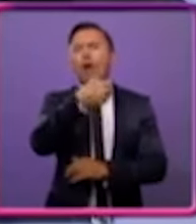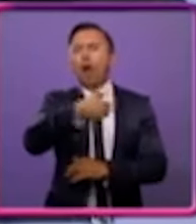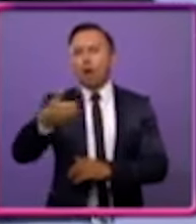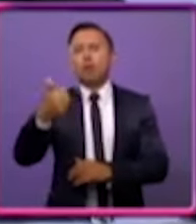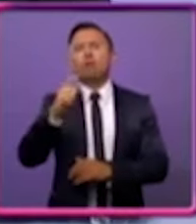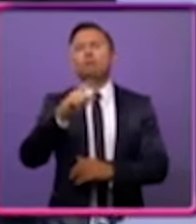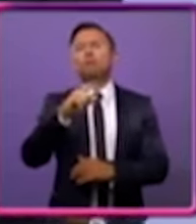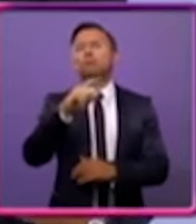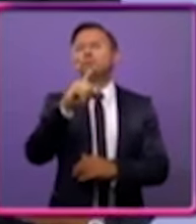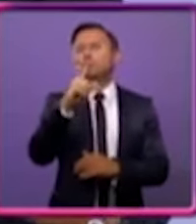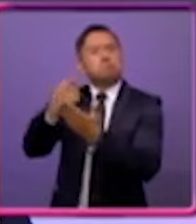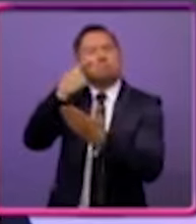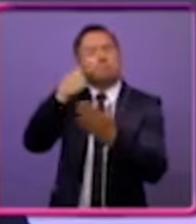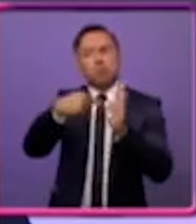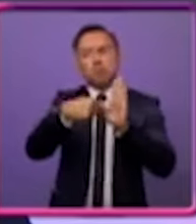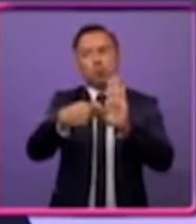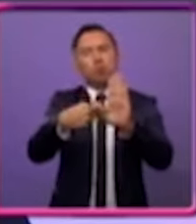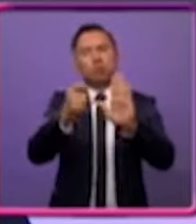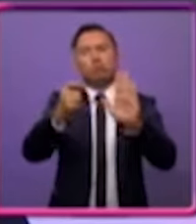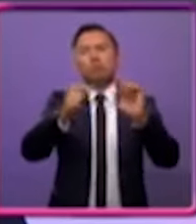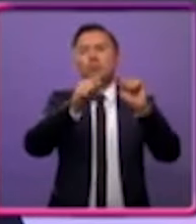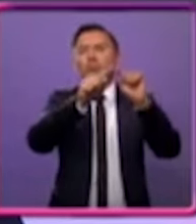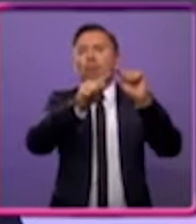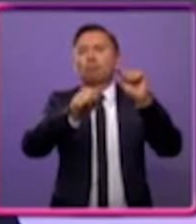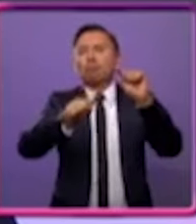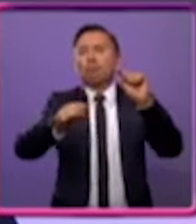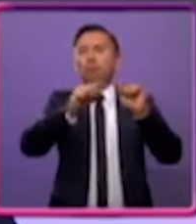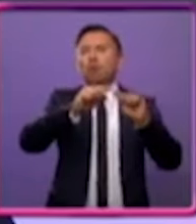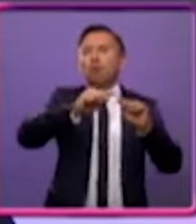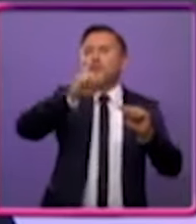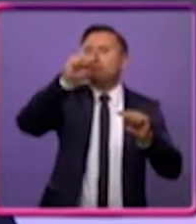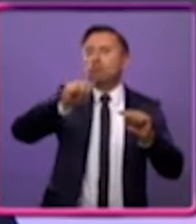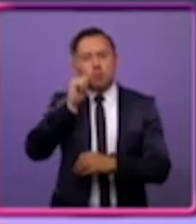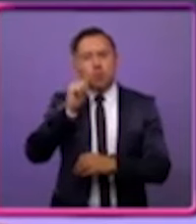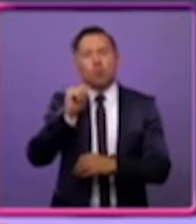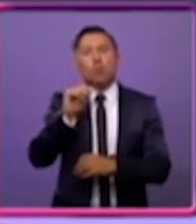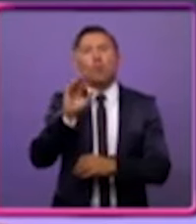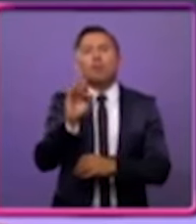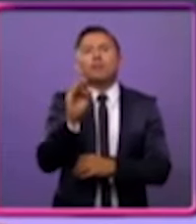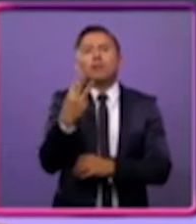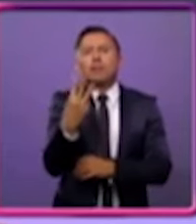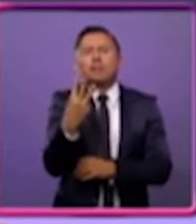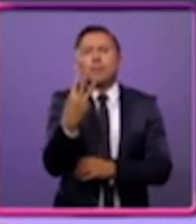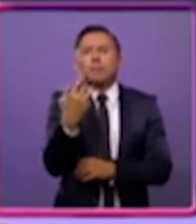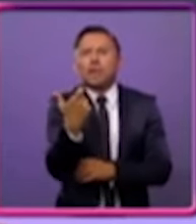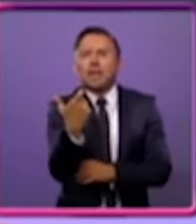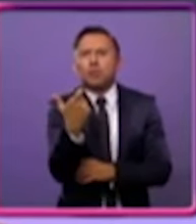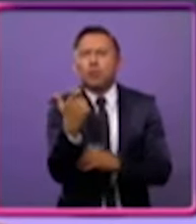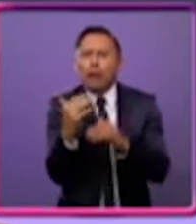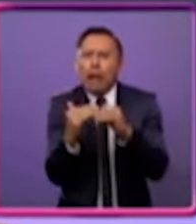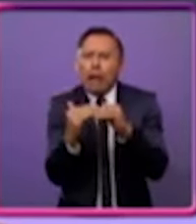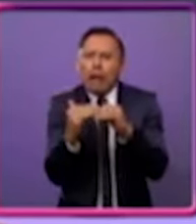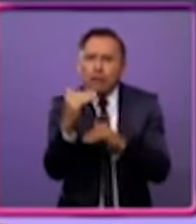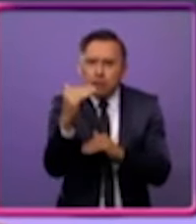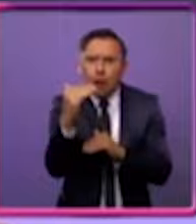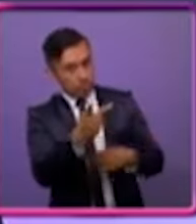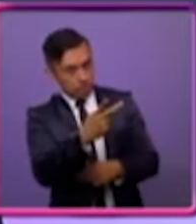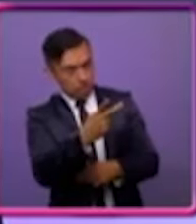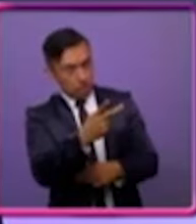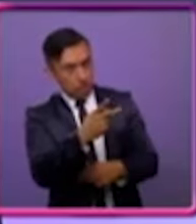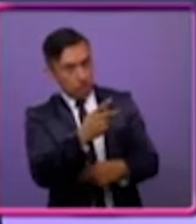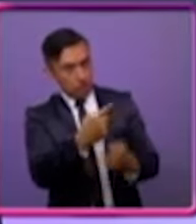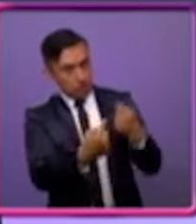participantes y un minuto de réplica los candidatos se expusieron las estrategias que pondrán en marcha en caso de resultar